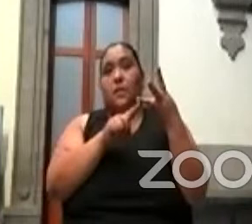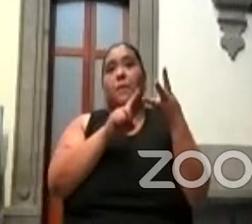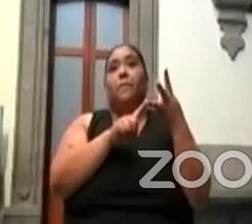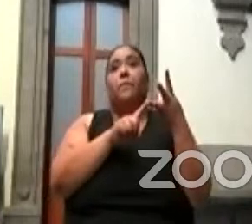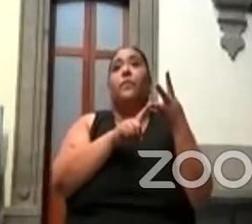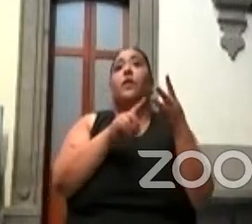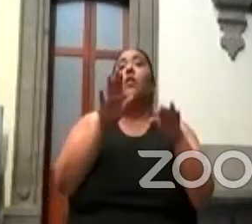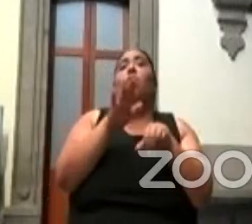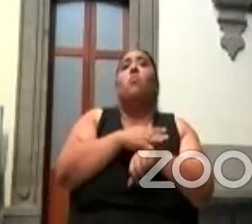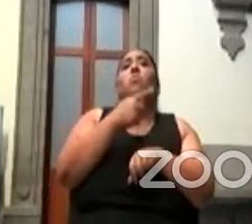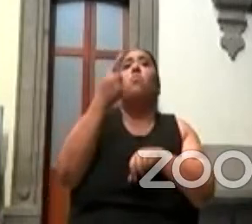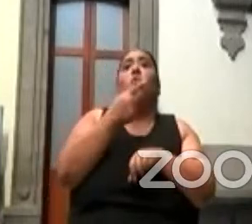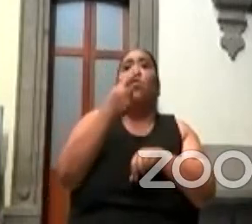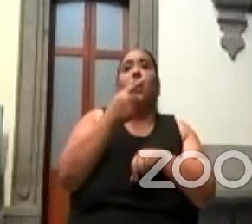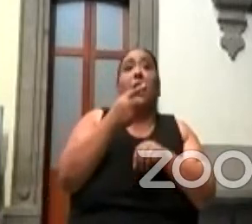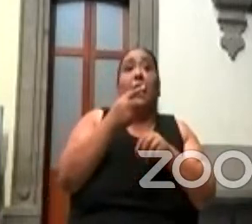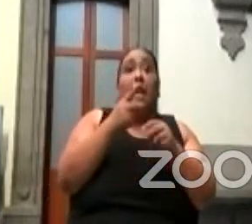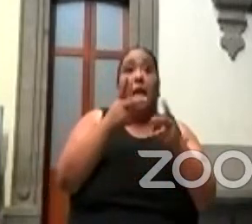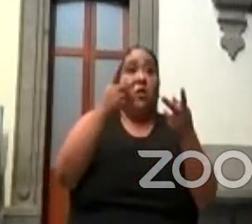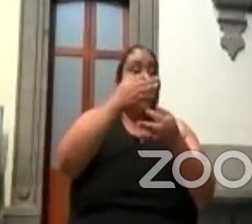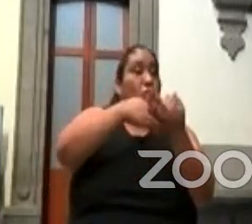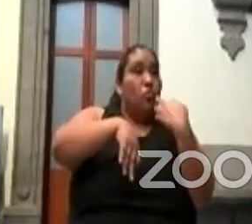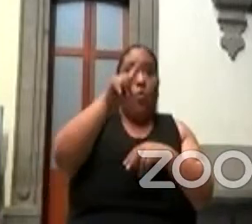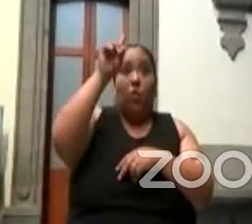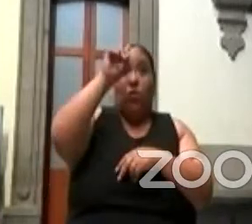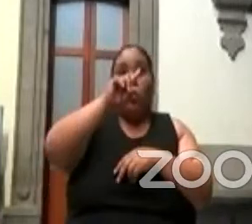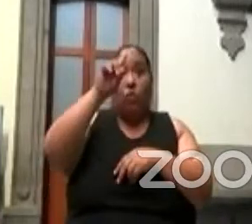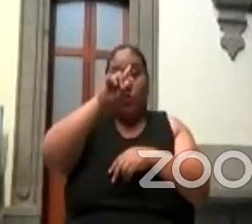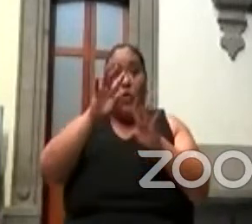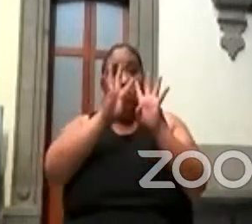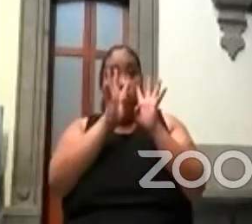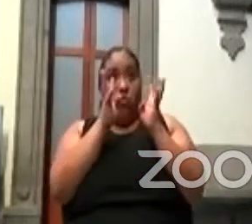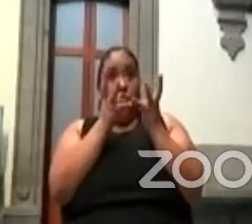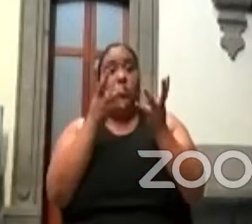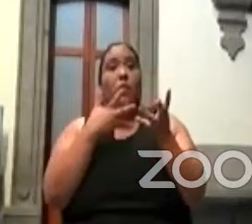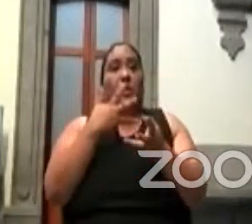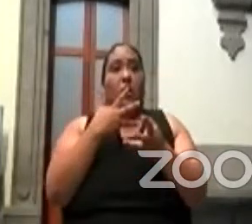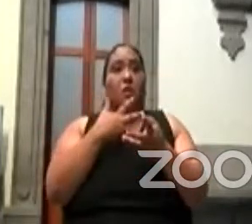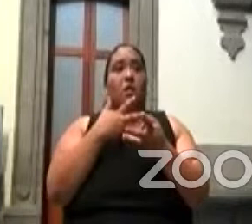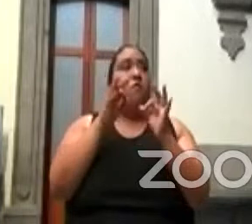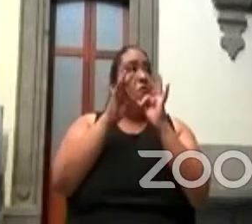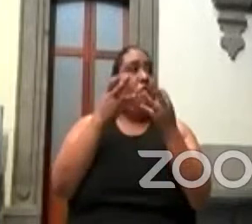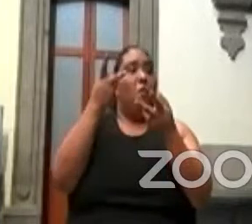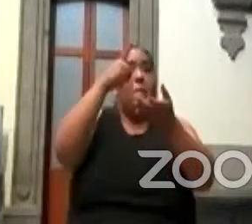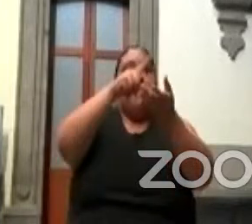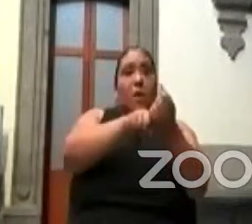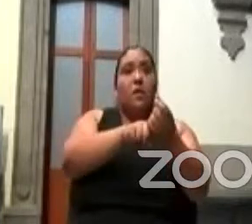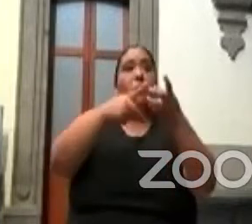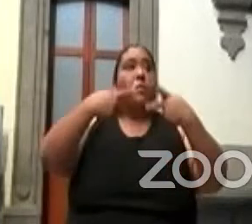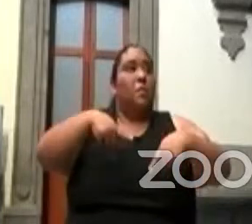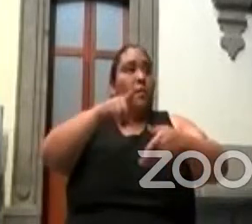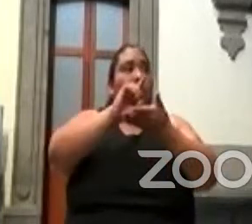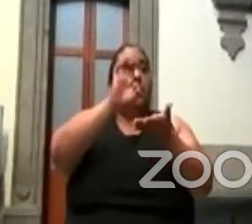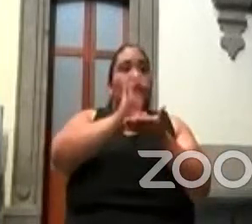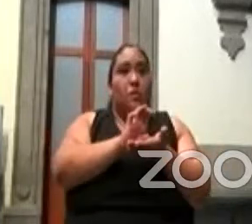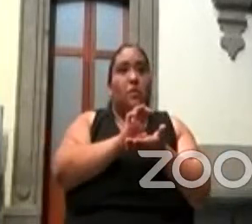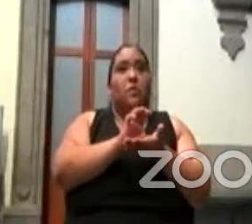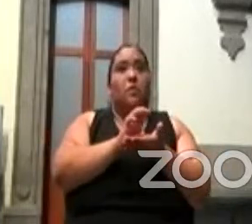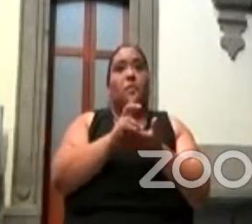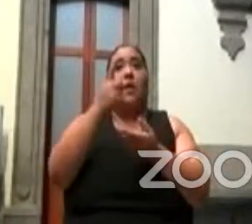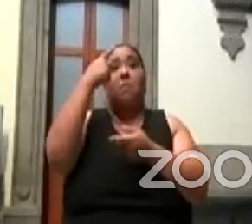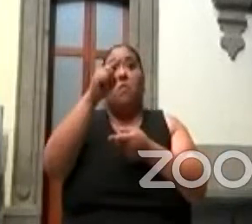porque está conformado por personas con discapacidad, por asociaciones de y para personas